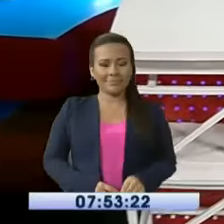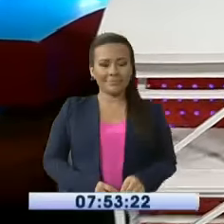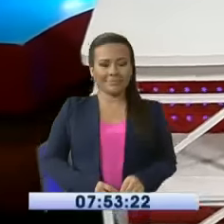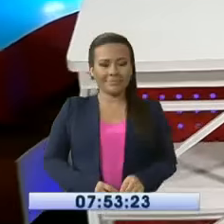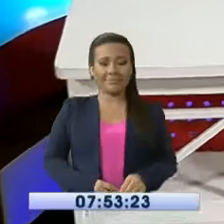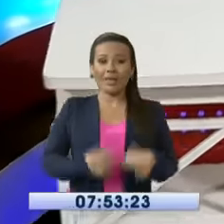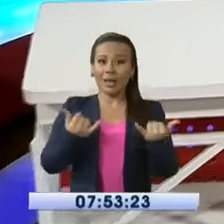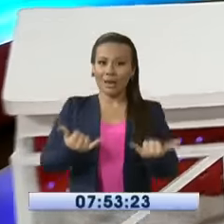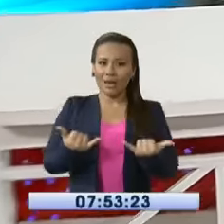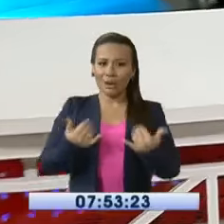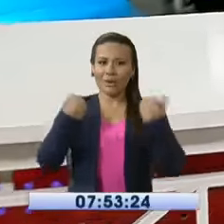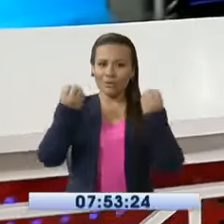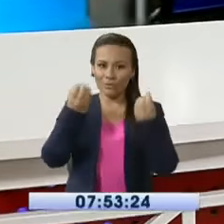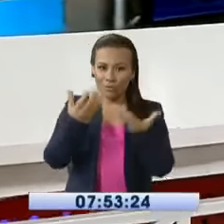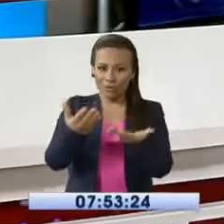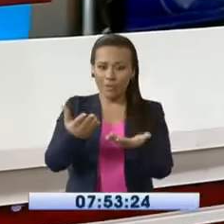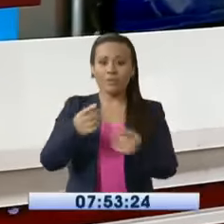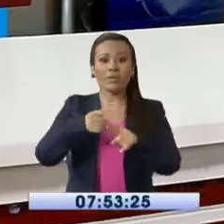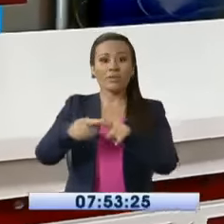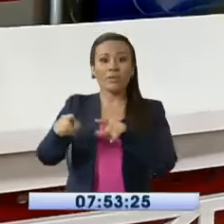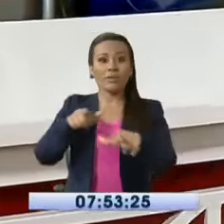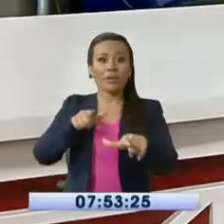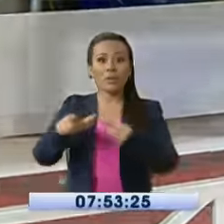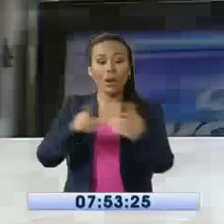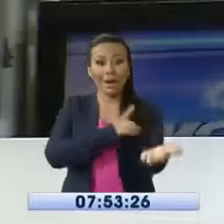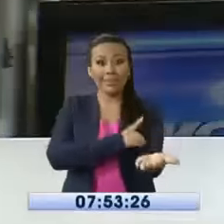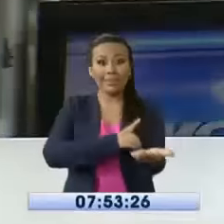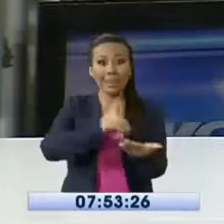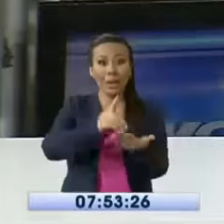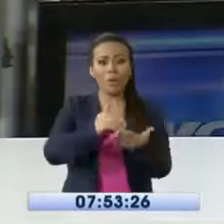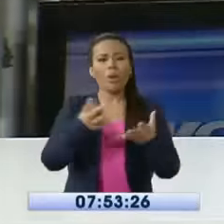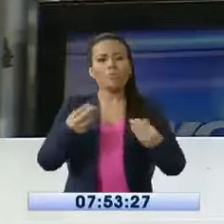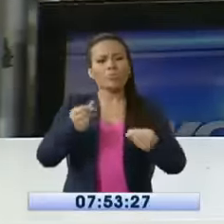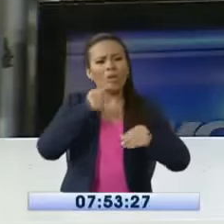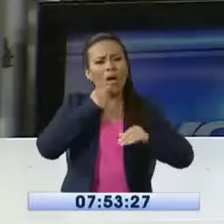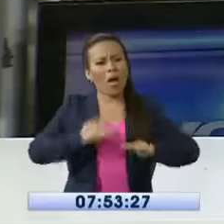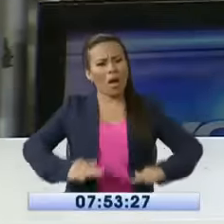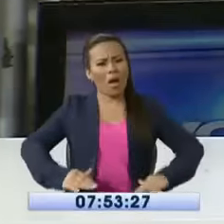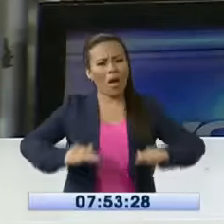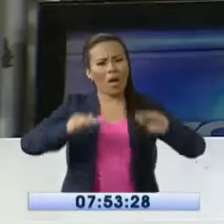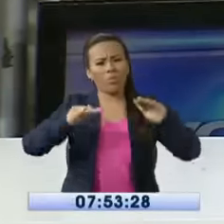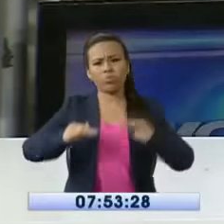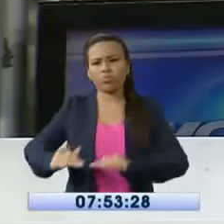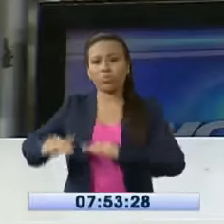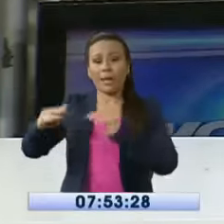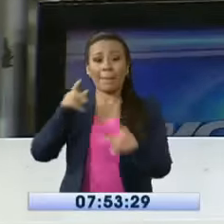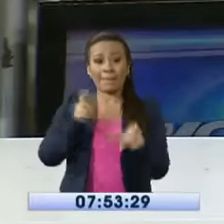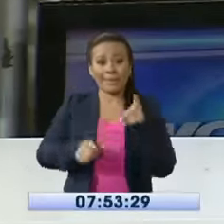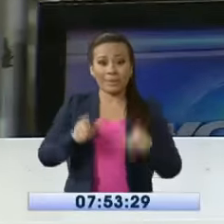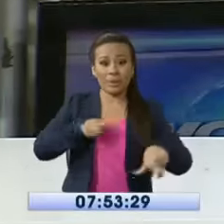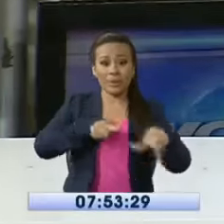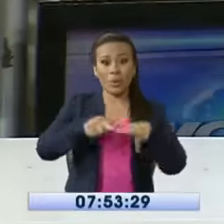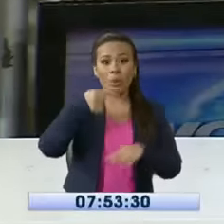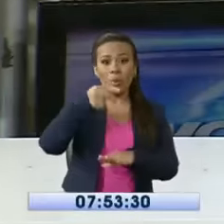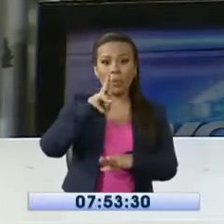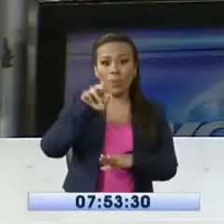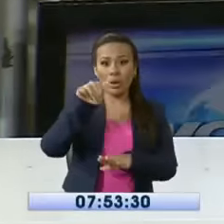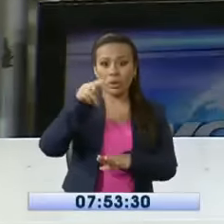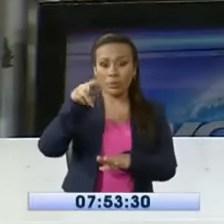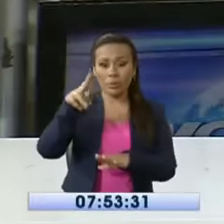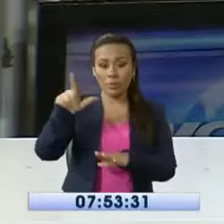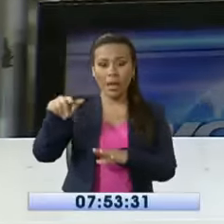Bueno, y ahora queremos contarles que varios recintos del Cantón Daule permanecen anegados. Habitantes de los recintos Alborada y Guarumal señalan